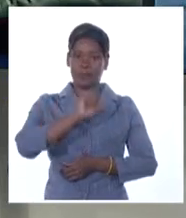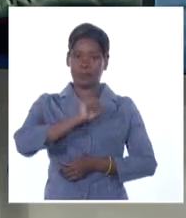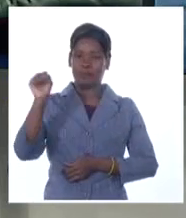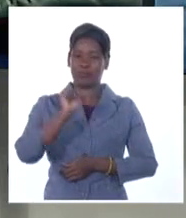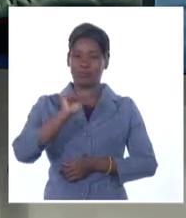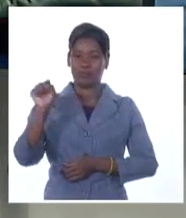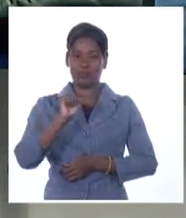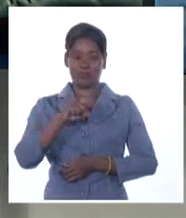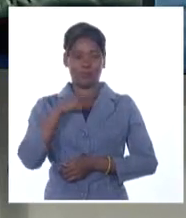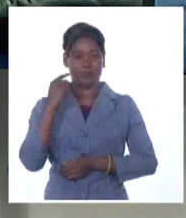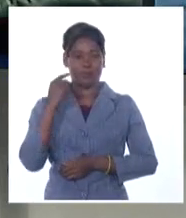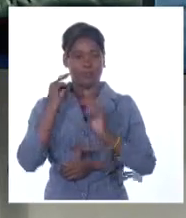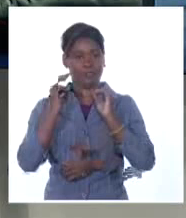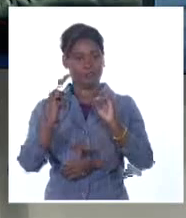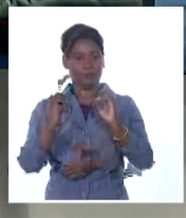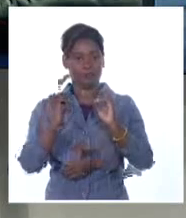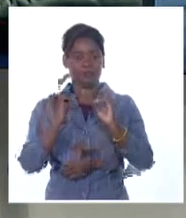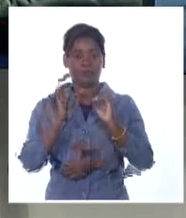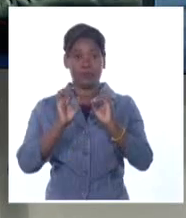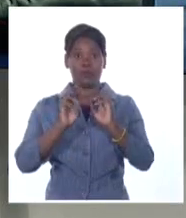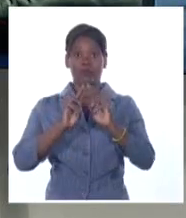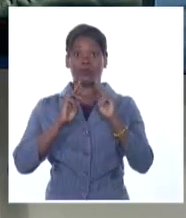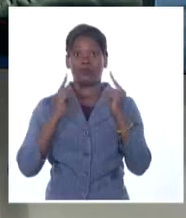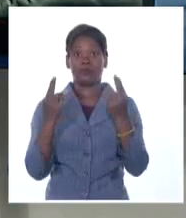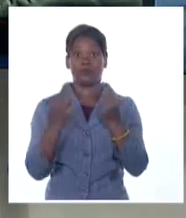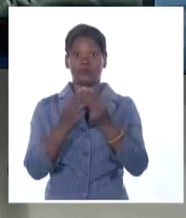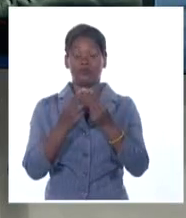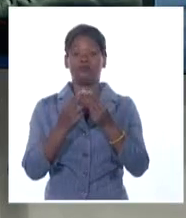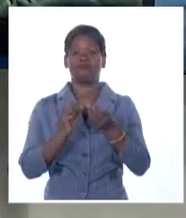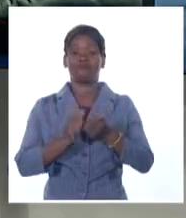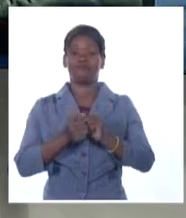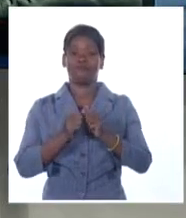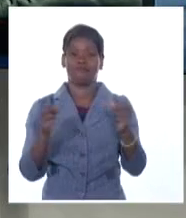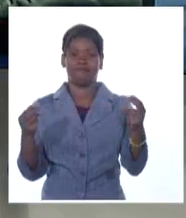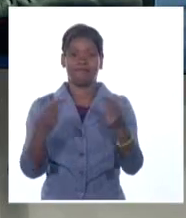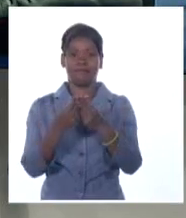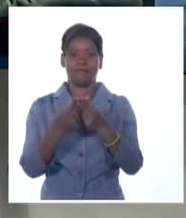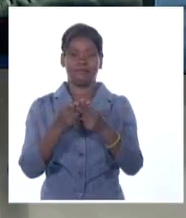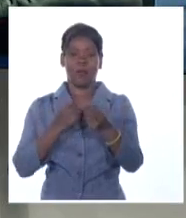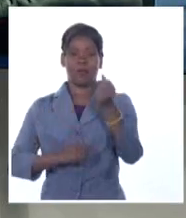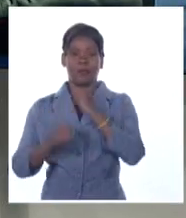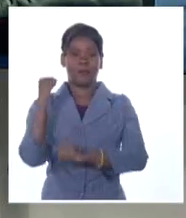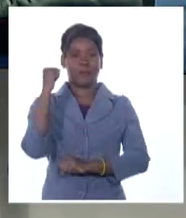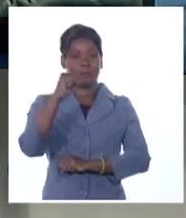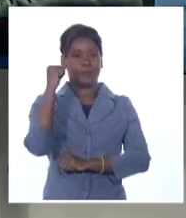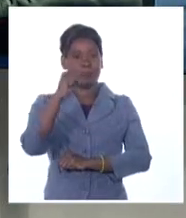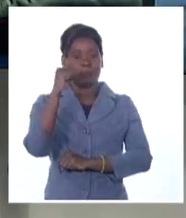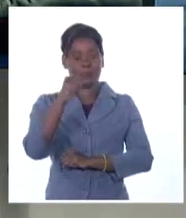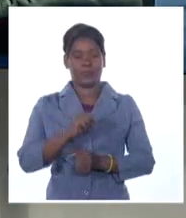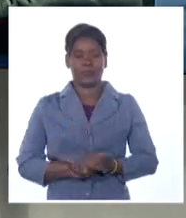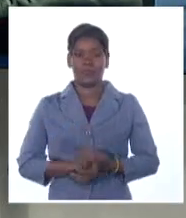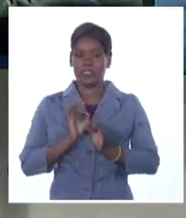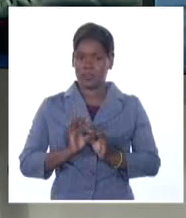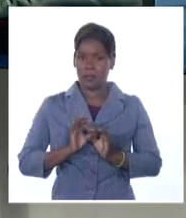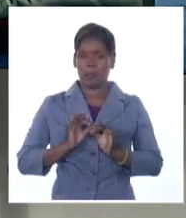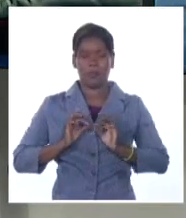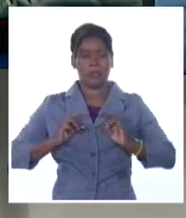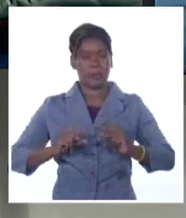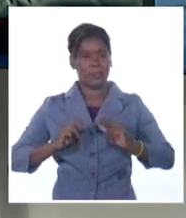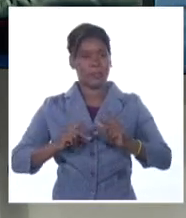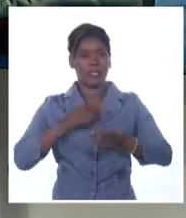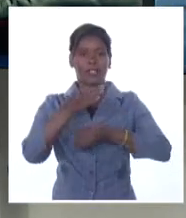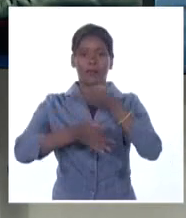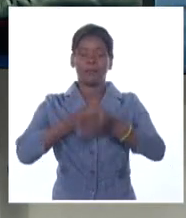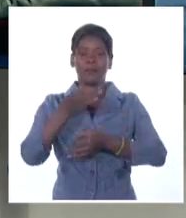sin derrotas en el Mundial de Boxeo con sede en Tashkent, capital de Uzbekistán. Como cada noche, tenemos más detalles con el